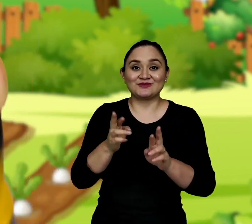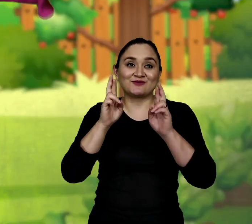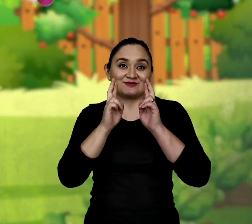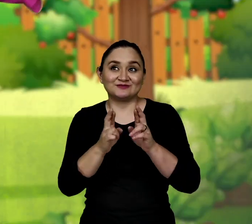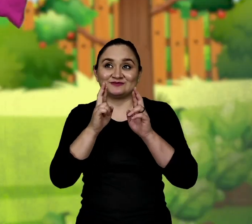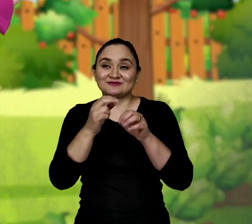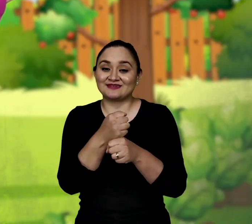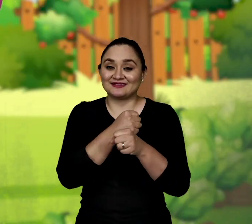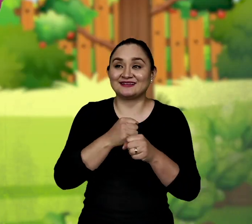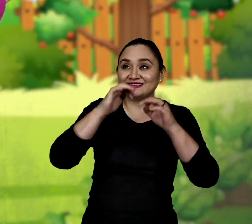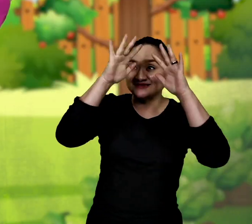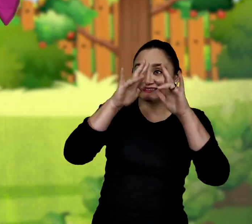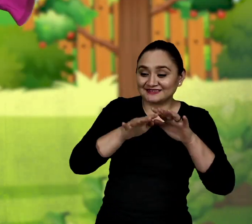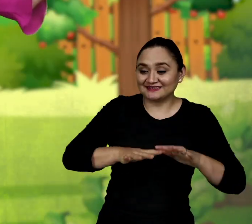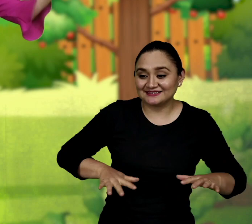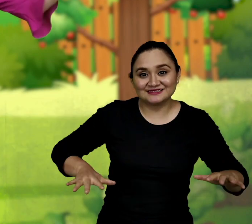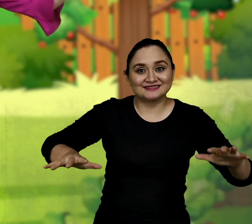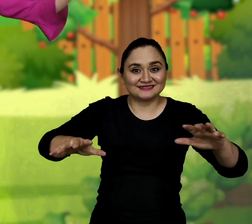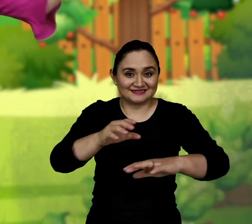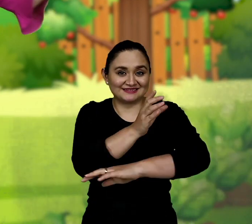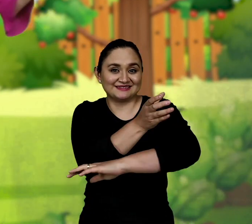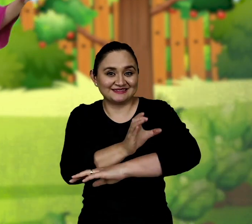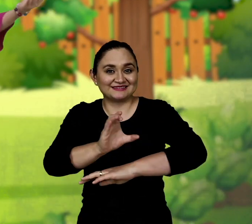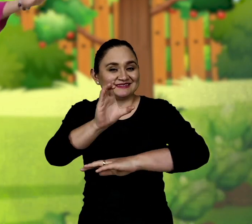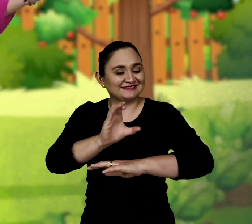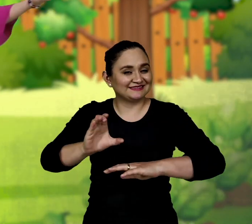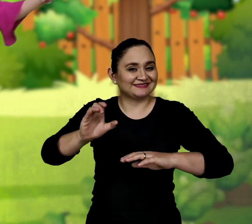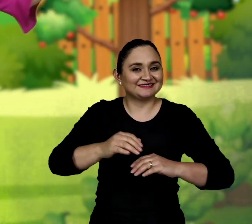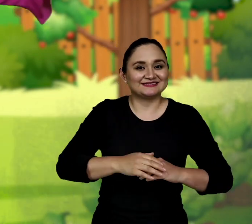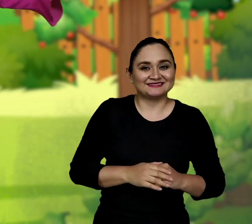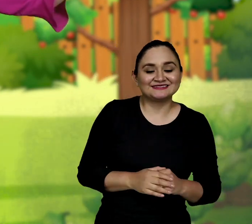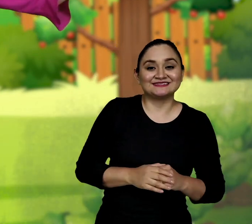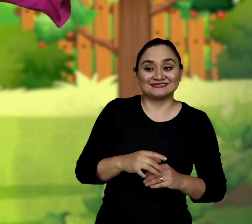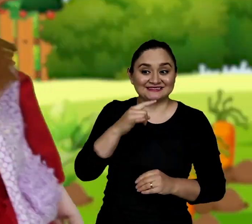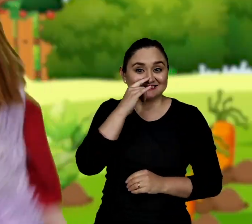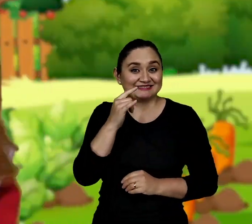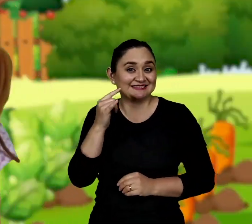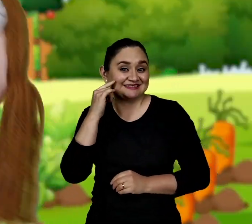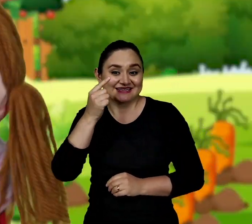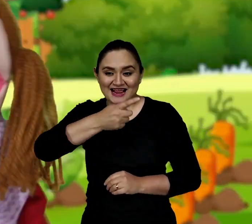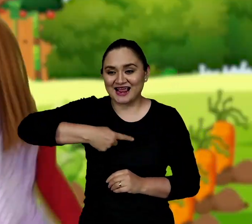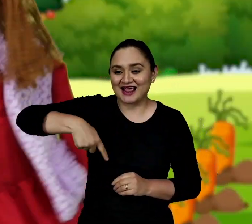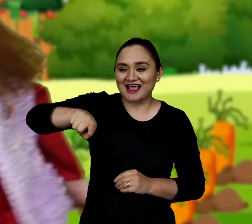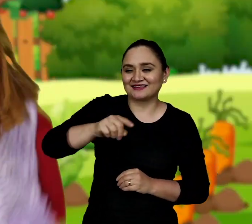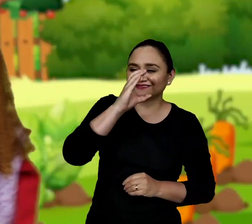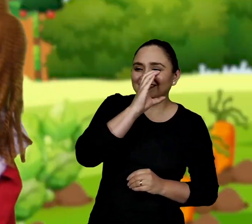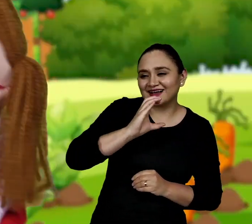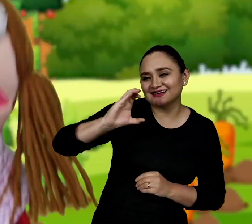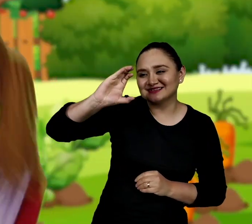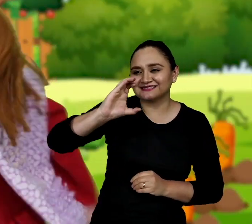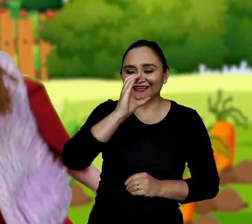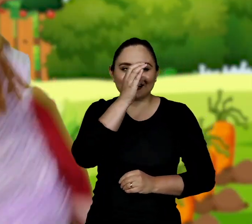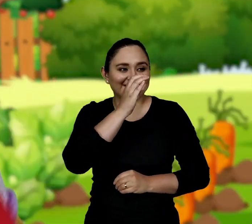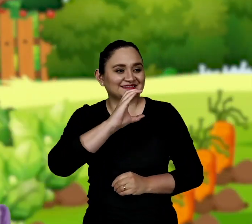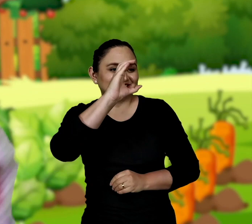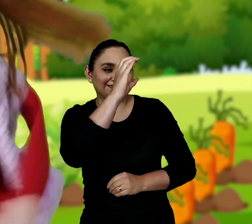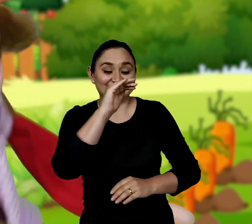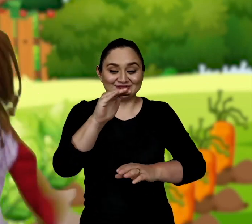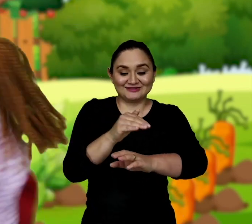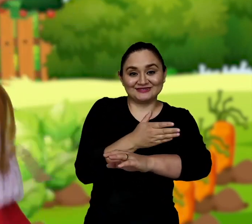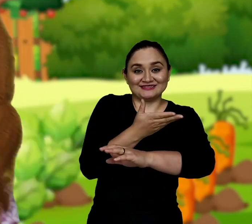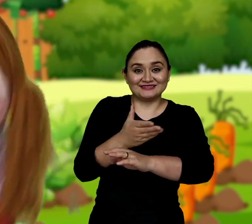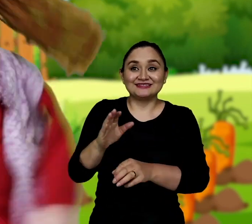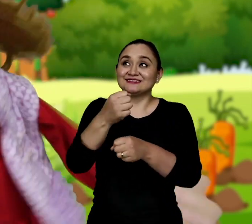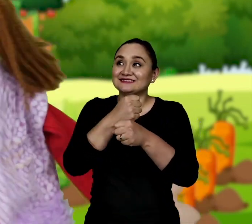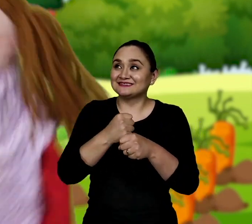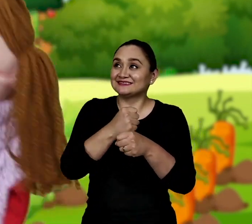campo. Para que niñas y niños canten este canto. Ojalá que llueva café en